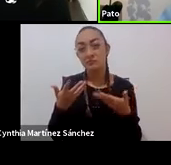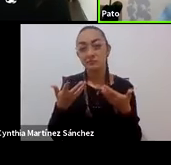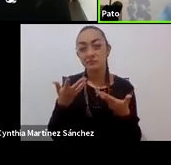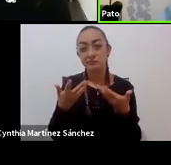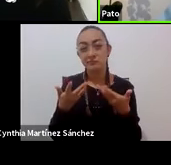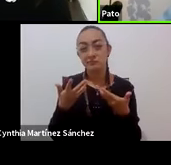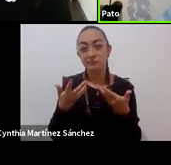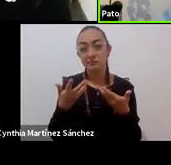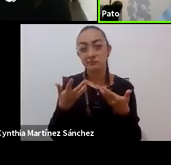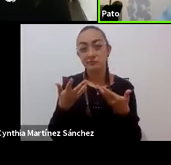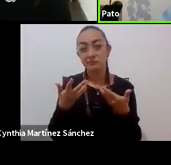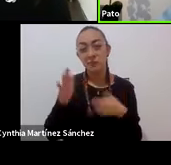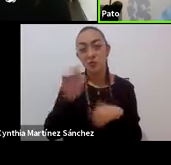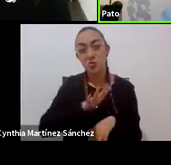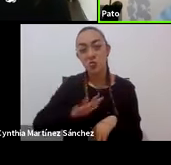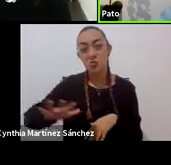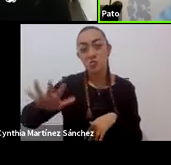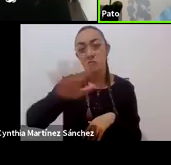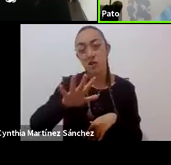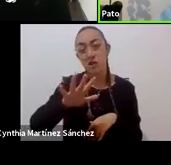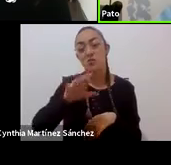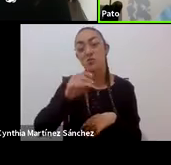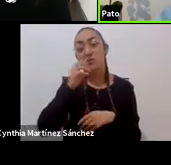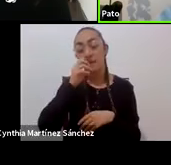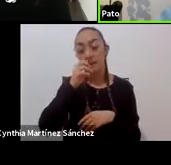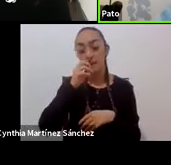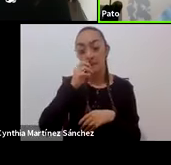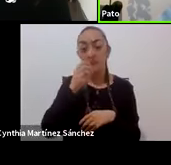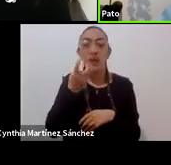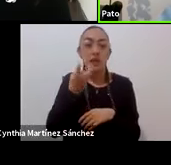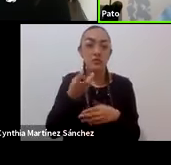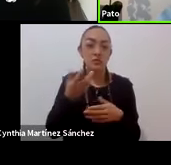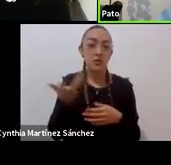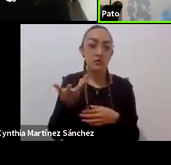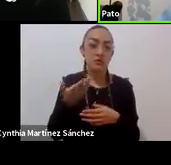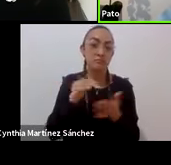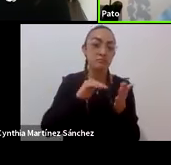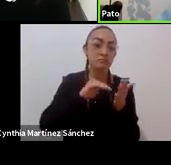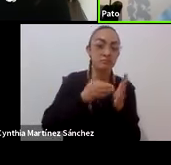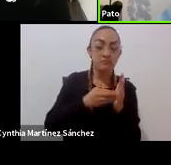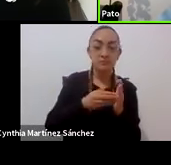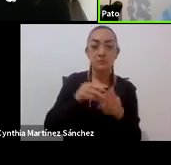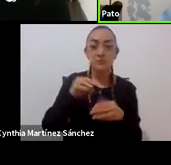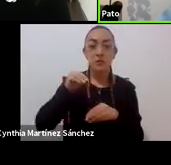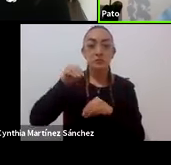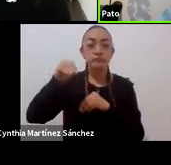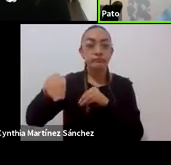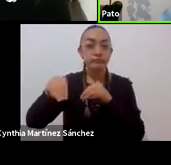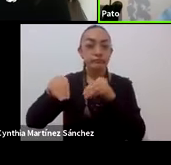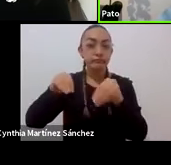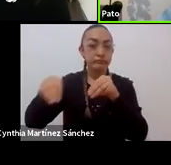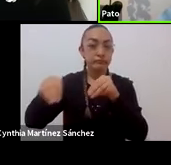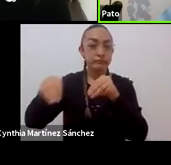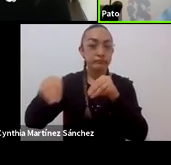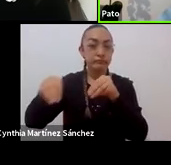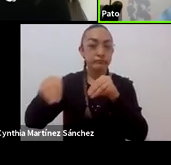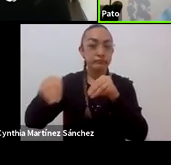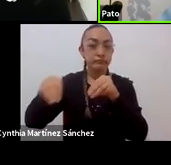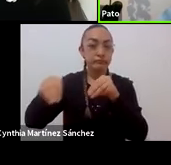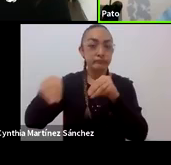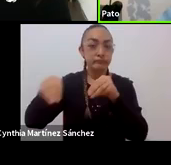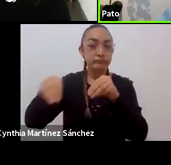en las colonias, pueblos y barrios de esa estrategia, por lo cual no es una estrategia menor, casi atiende a la